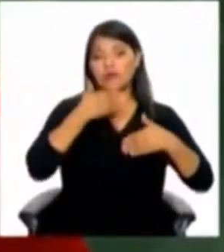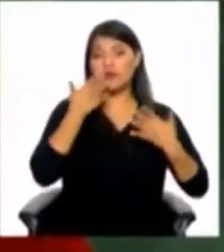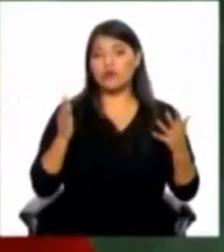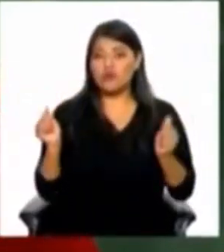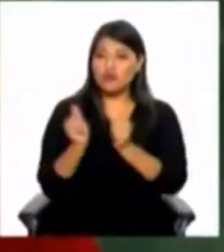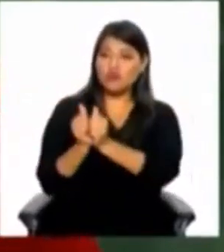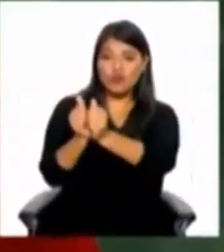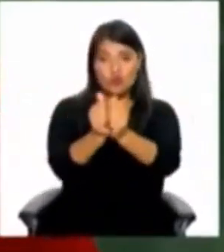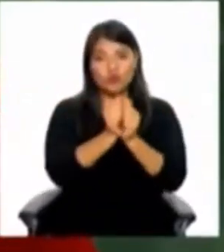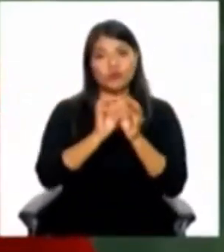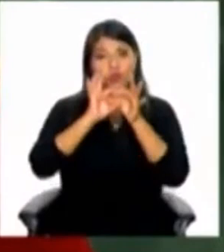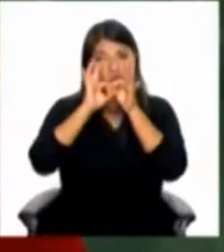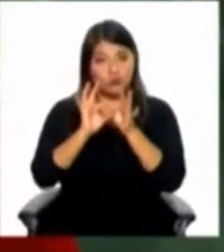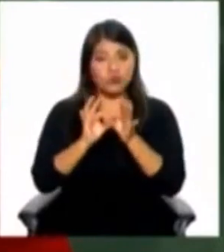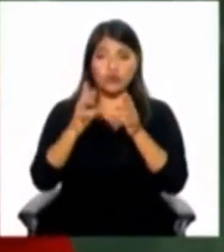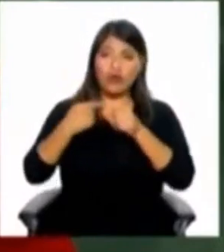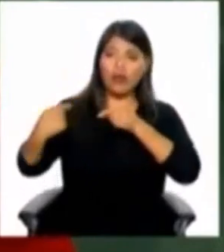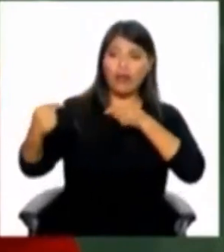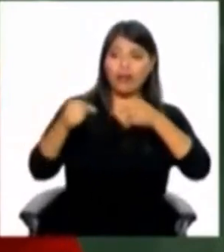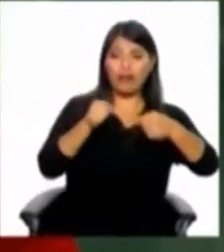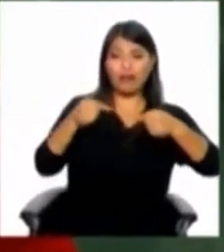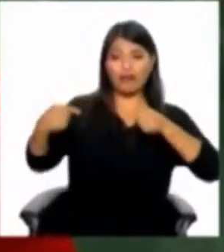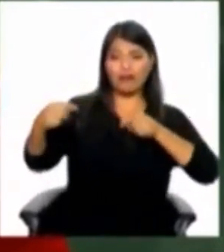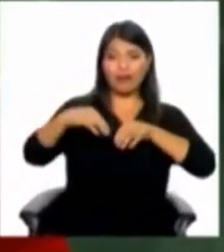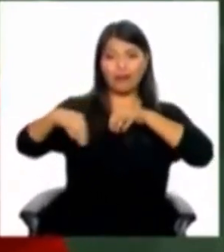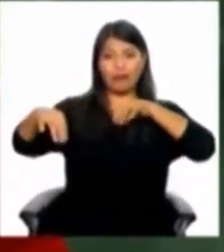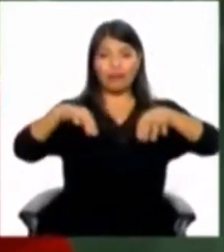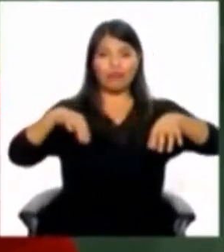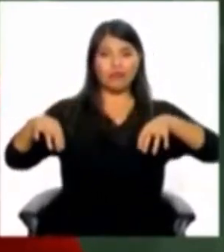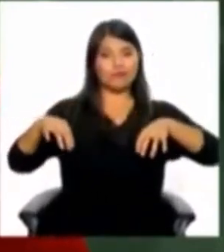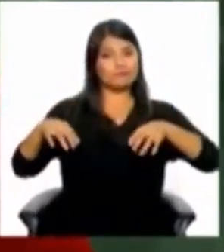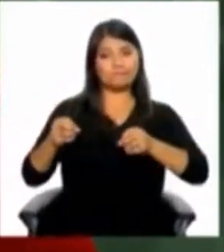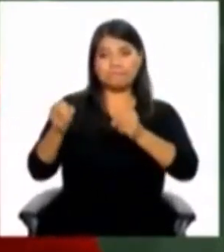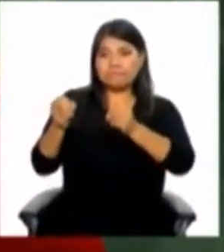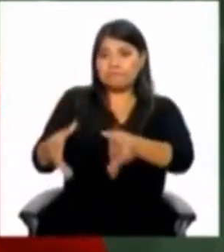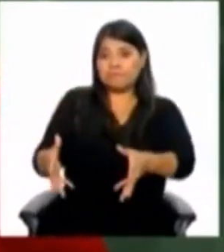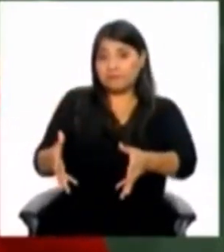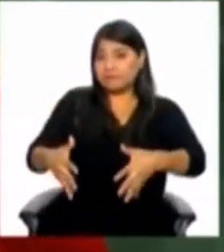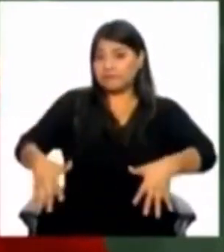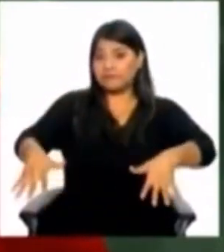todo, desunidos perdemos todos.